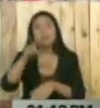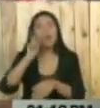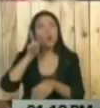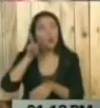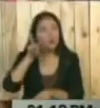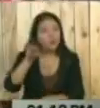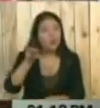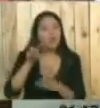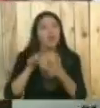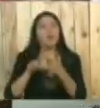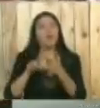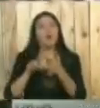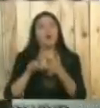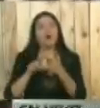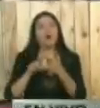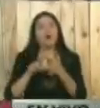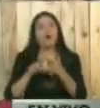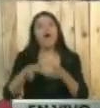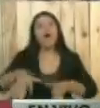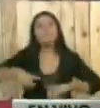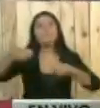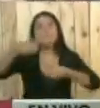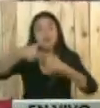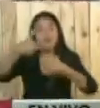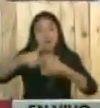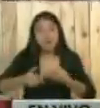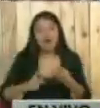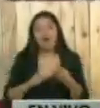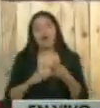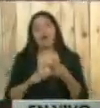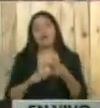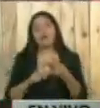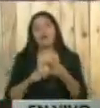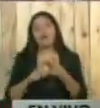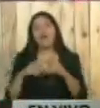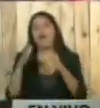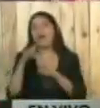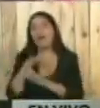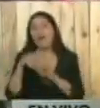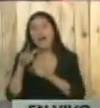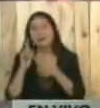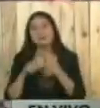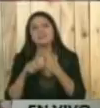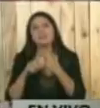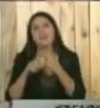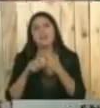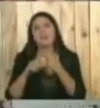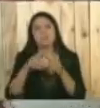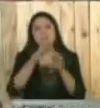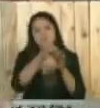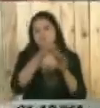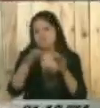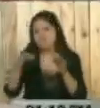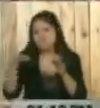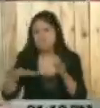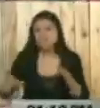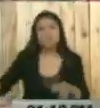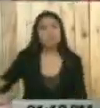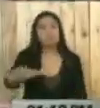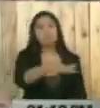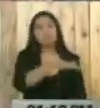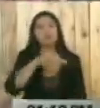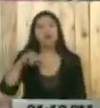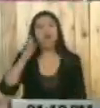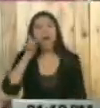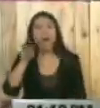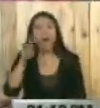veo, a Pedeval, Casacoima, Pedernales, Antonio